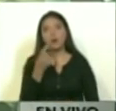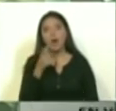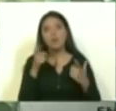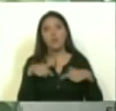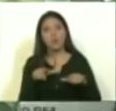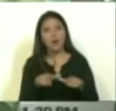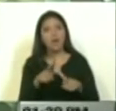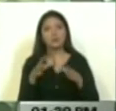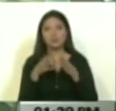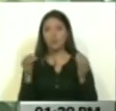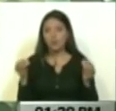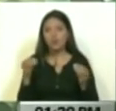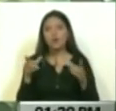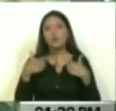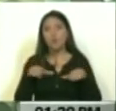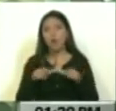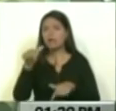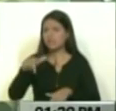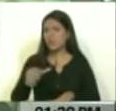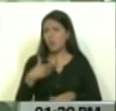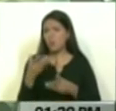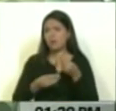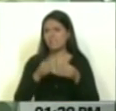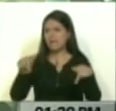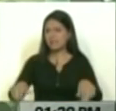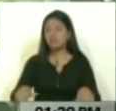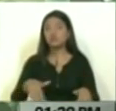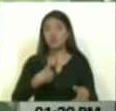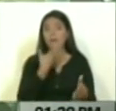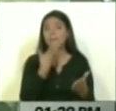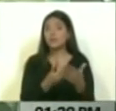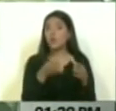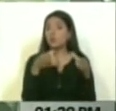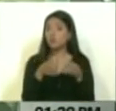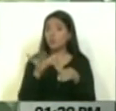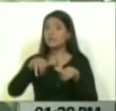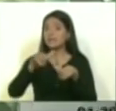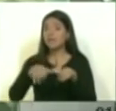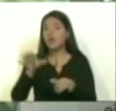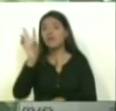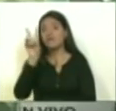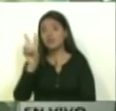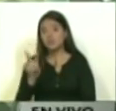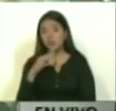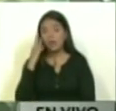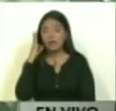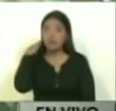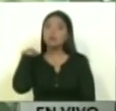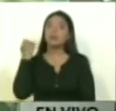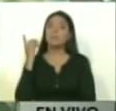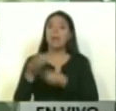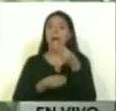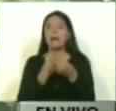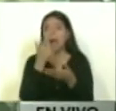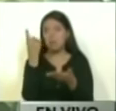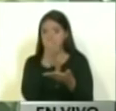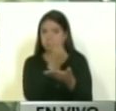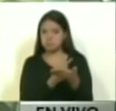buscando el espacio. Aquí podemos hacer una concha acústica. Yo le pedí a un grupo de ingenieros y arquitectos venezolanos que me hagan un modelo